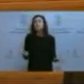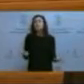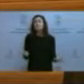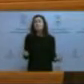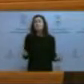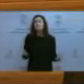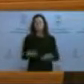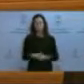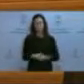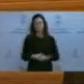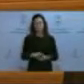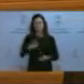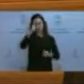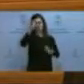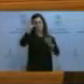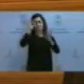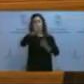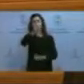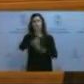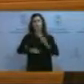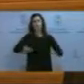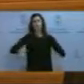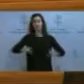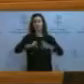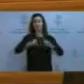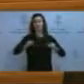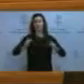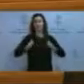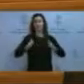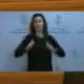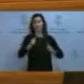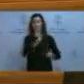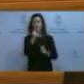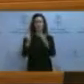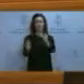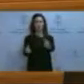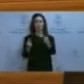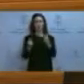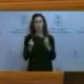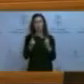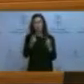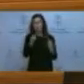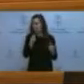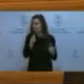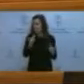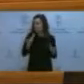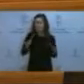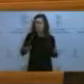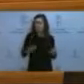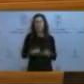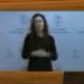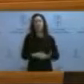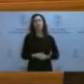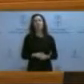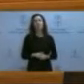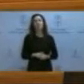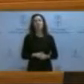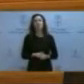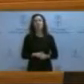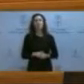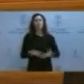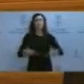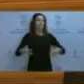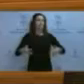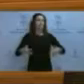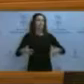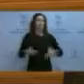lo tanto, es muy lógico que en la ciudadanía asturiana se haga la pregunta, y especialmente la comunidad educativa, de cuánto ha